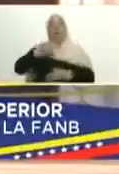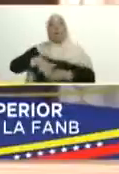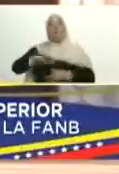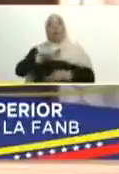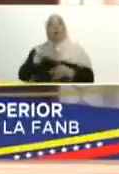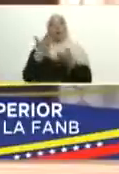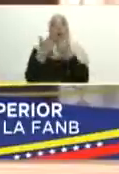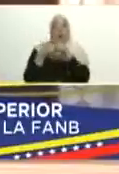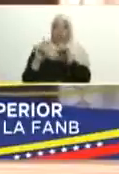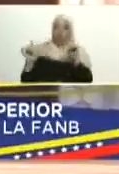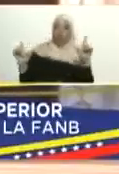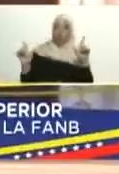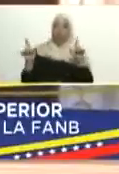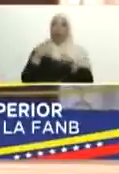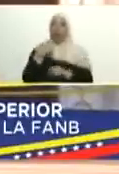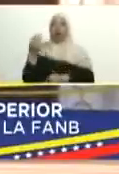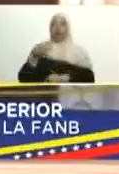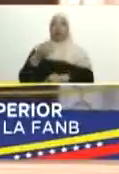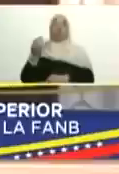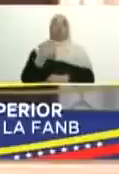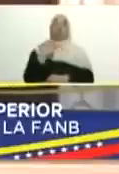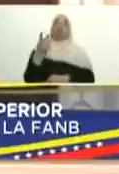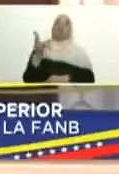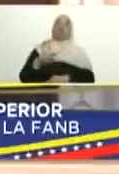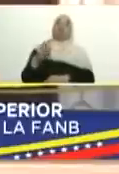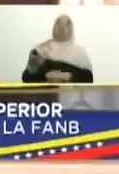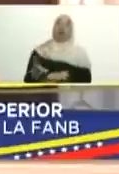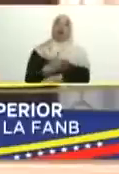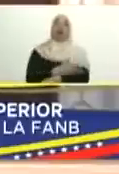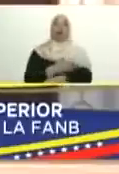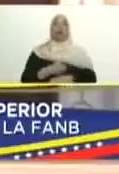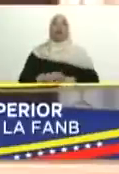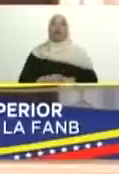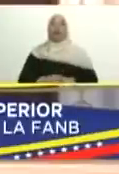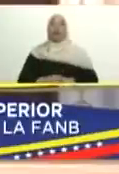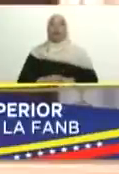soberanía, su verdad, su voz, como nunca antes.